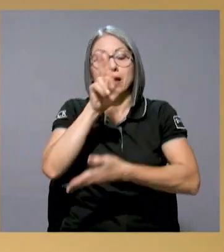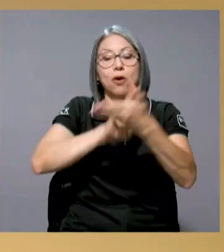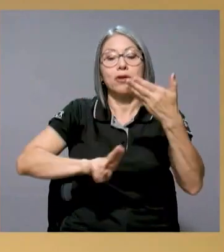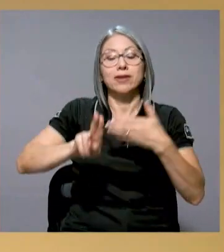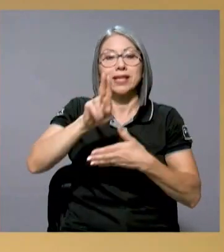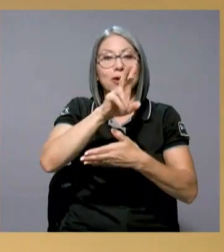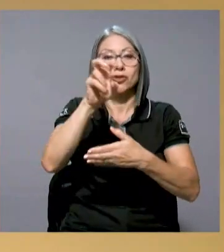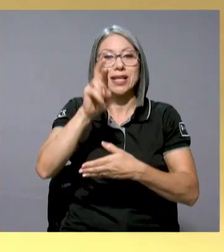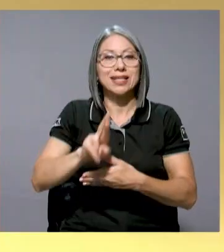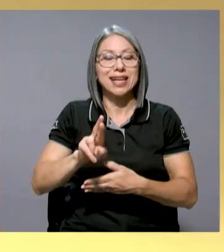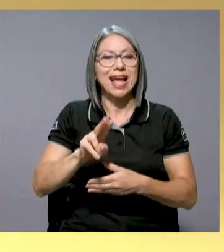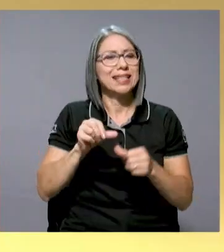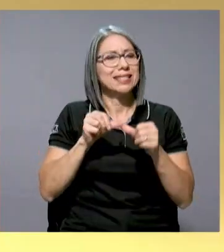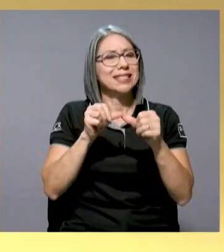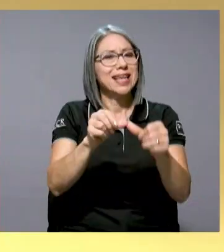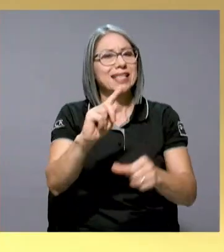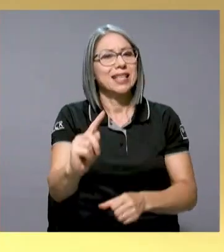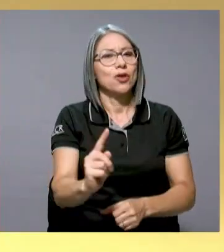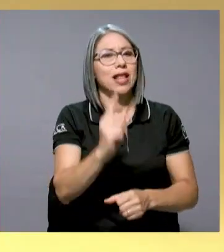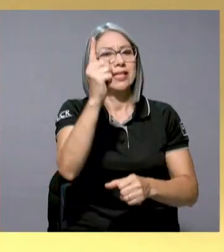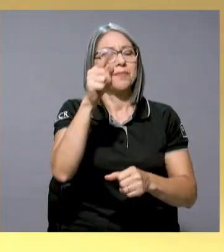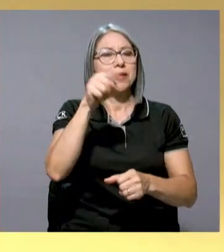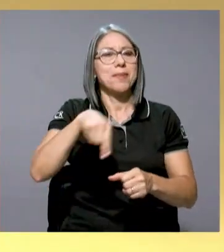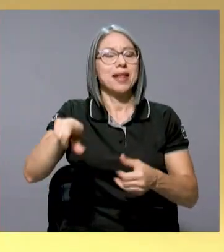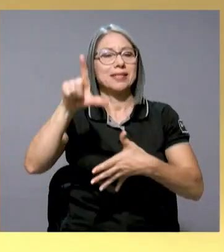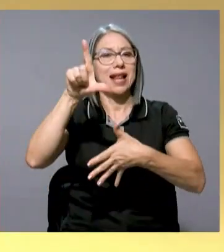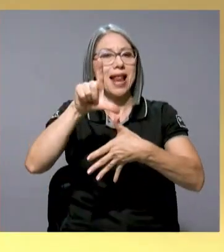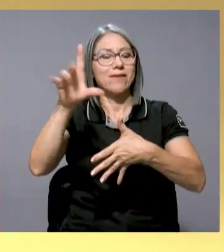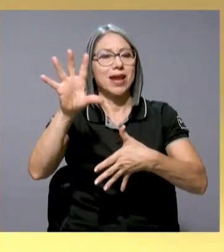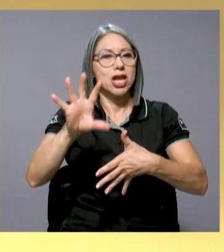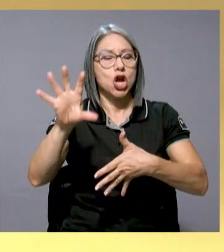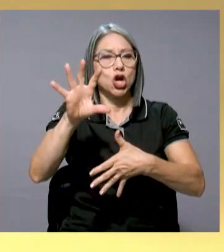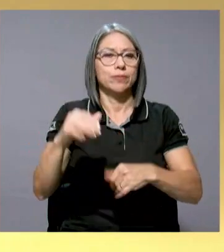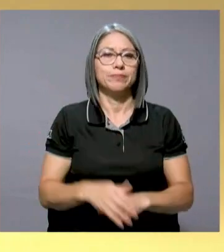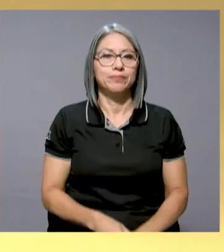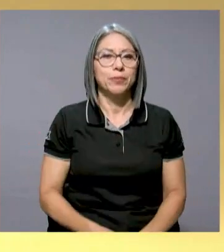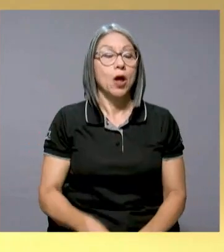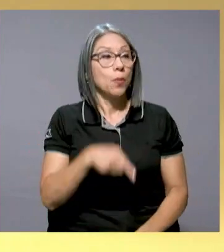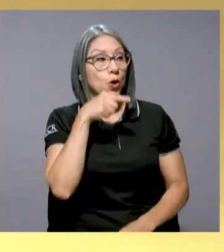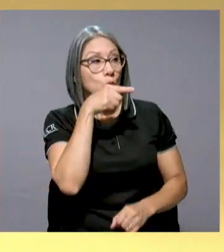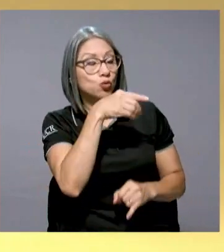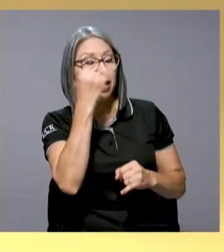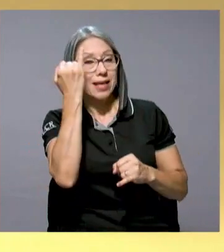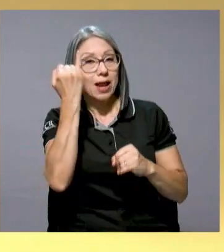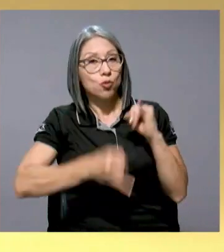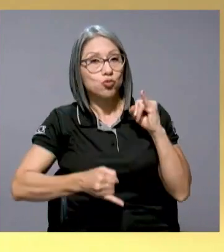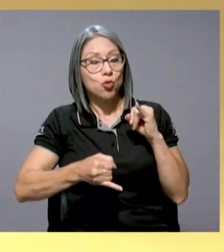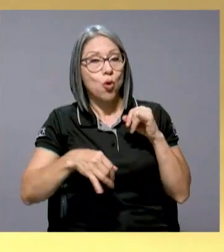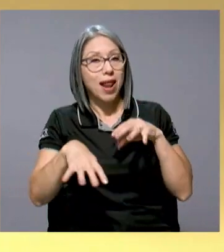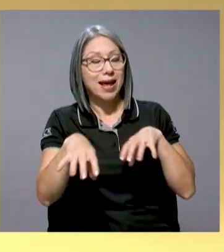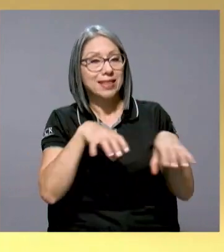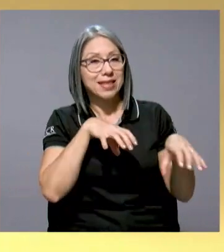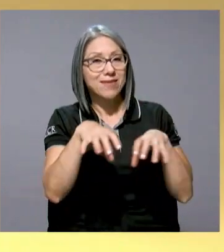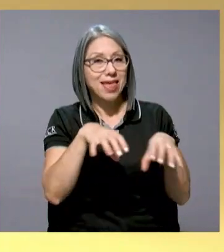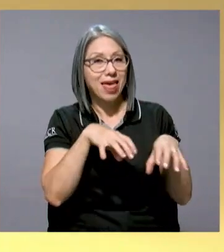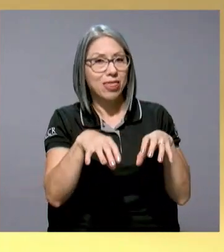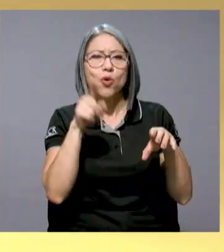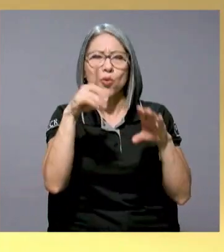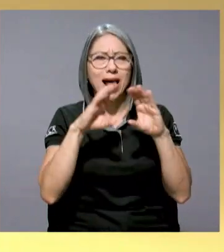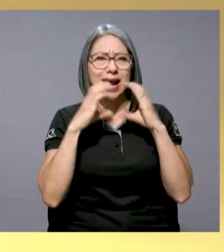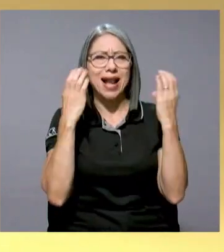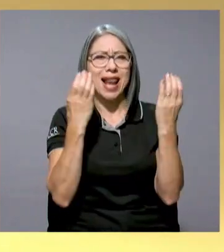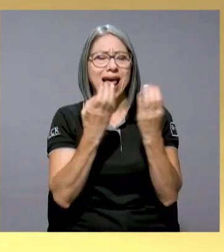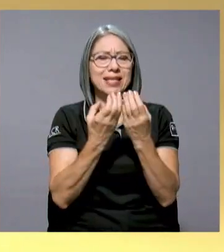en la región. Bueno, usted clausuró la actividad, una clase inaugural esta